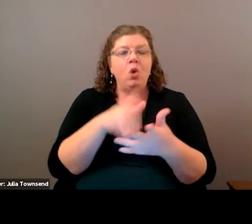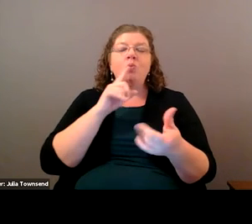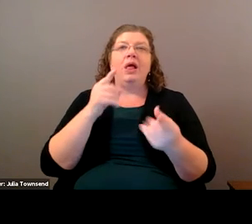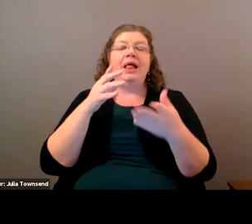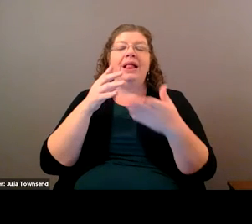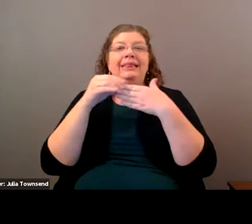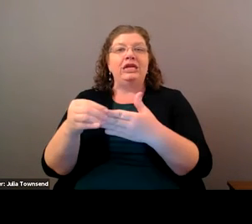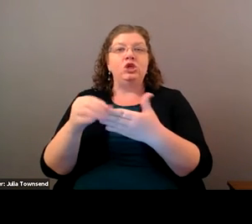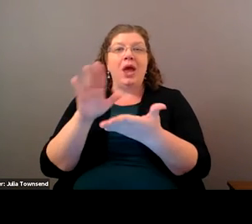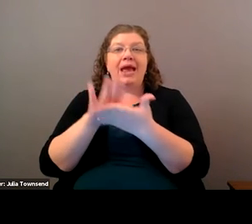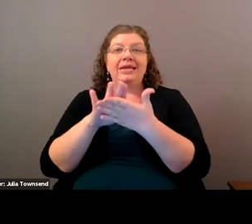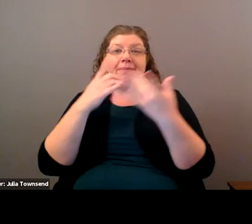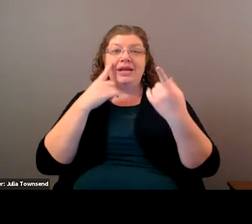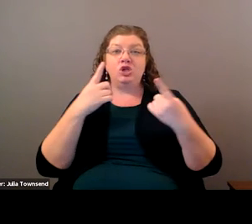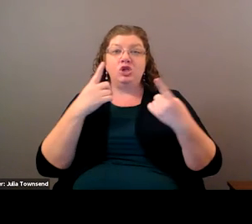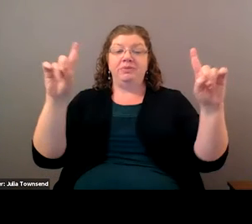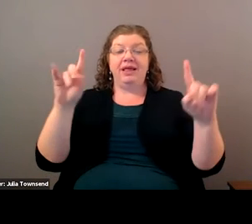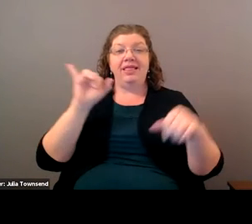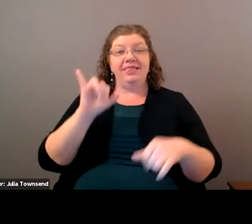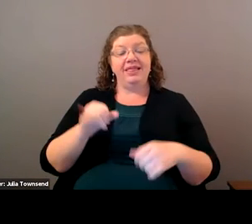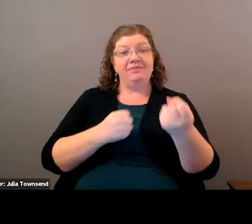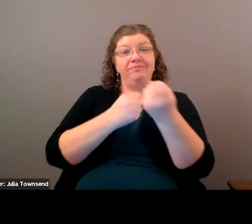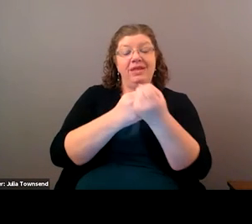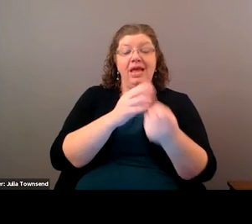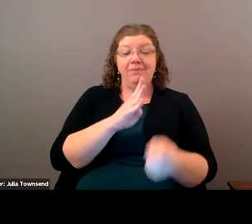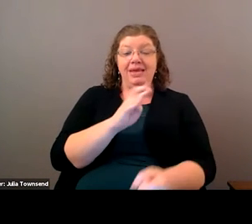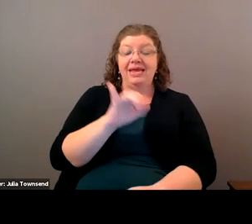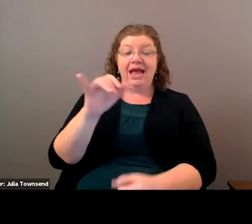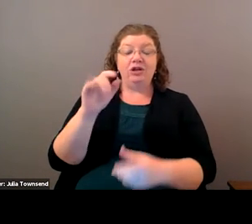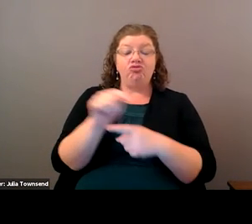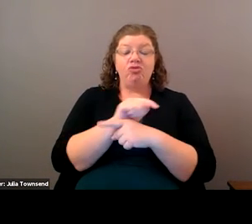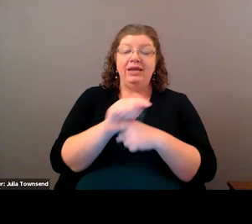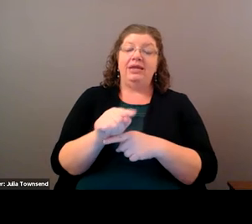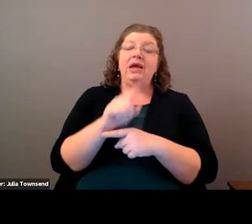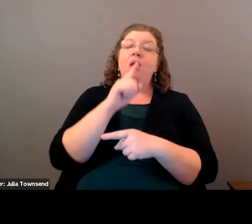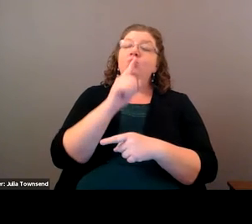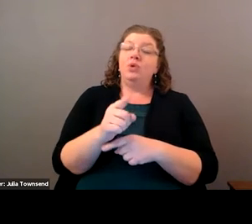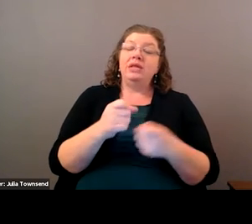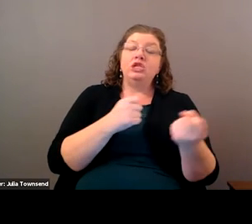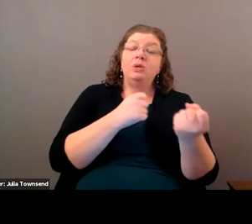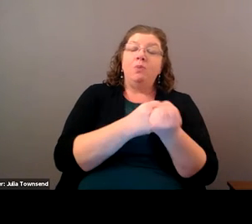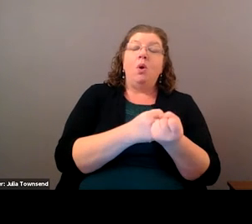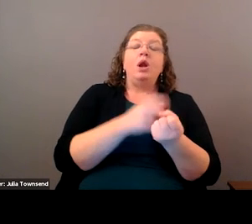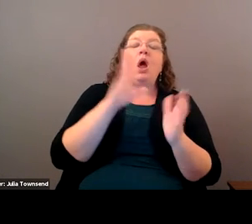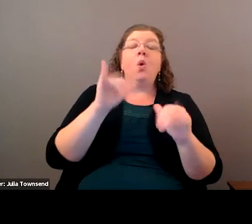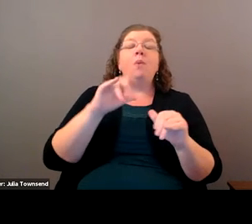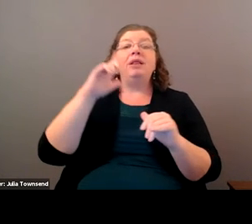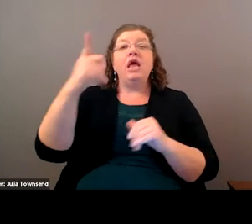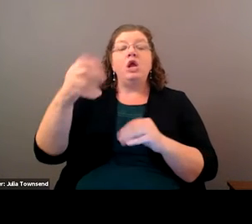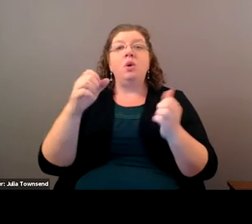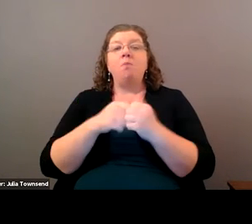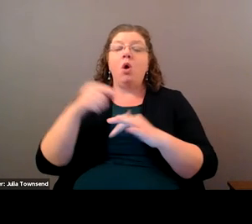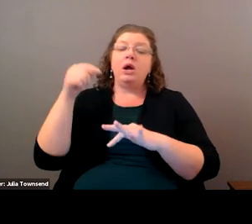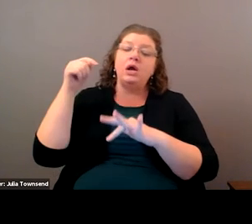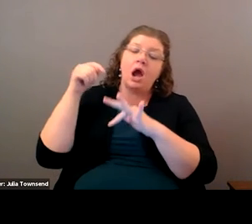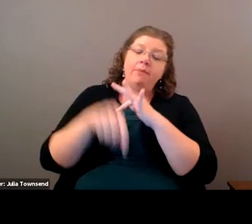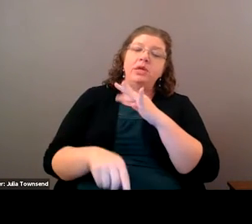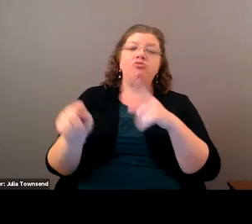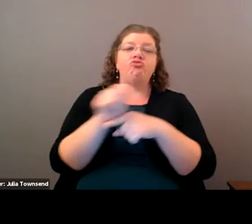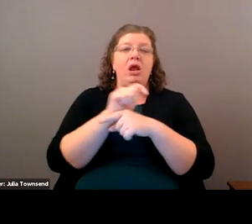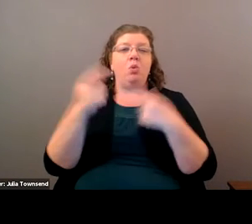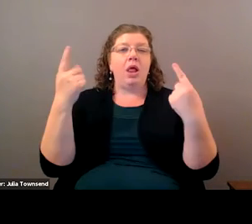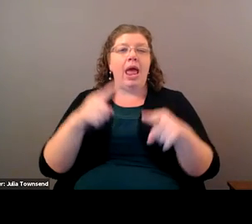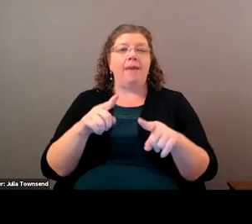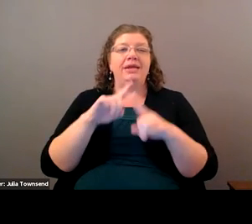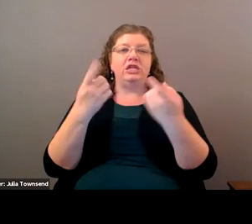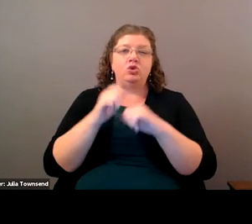sí mismos, eso va a apoyar el logro académico. Entonces, por eso es que yo apoyo este tipo de capacitación y